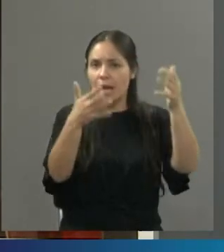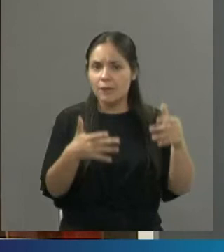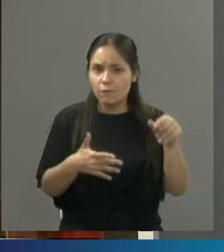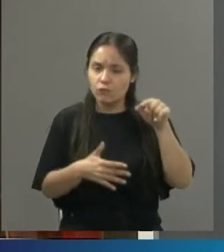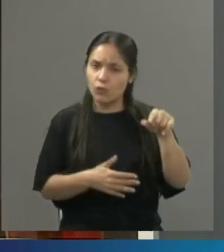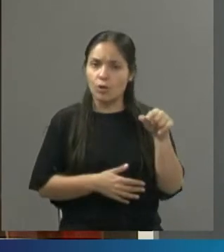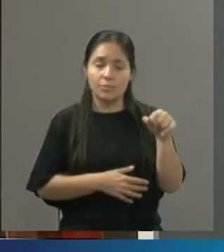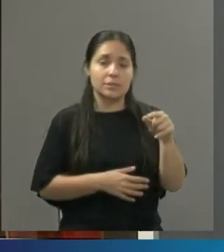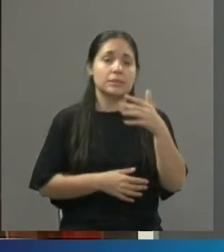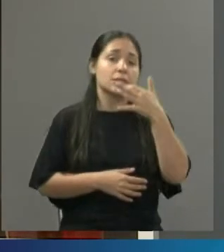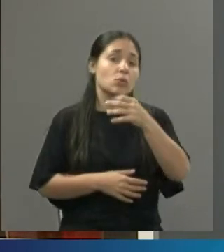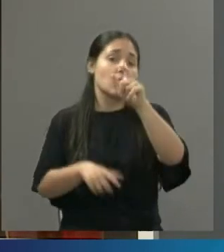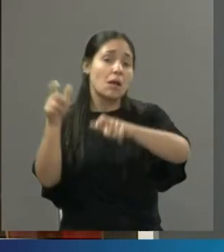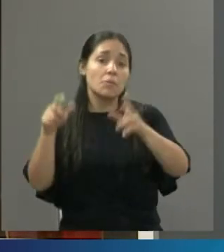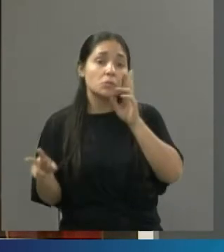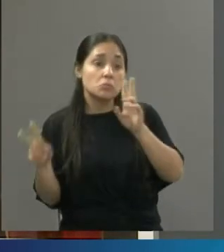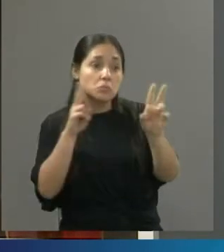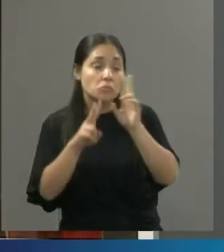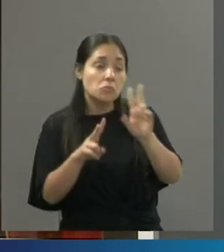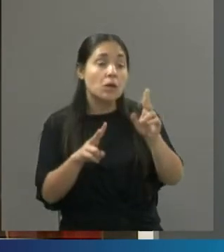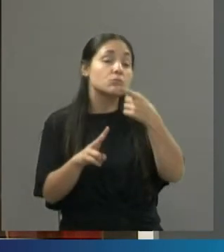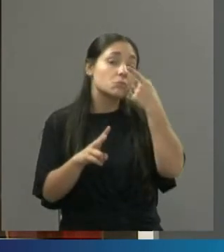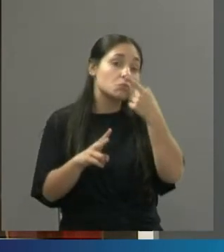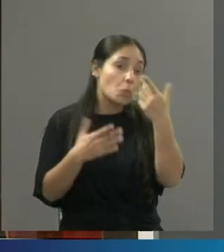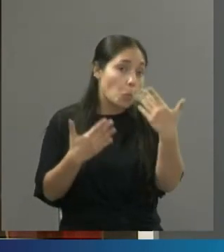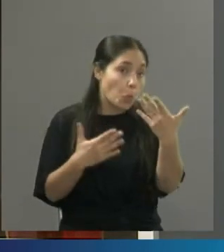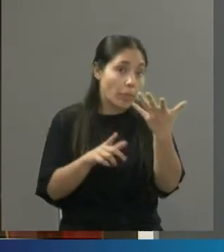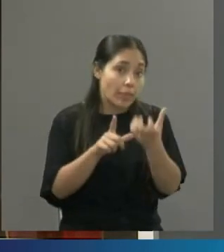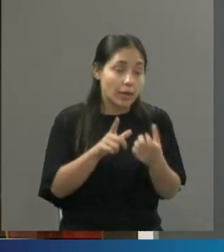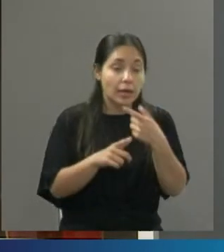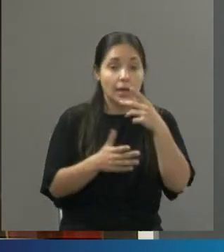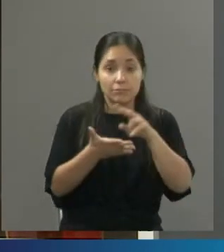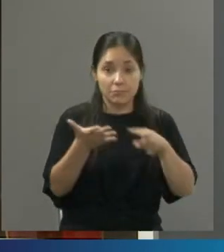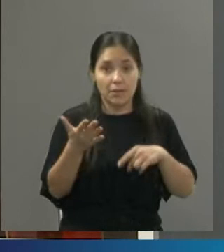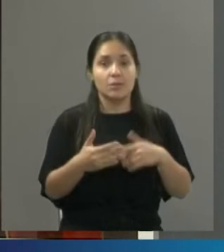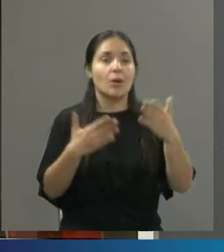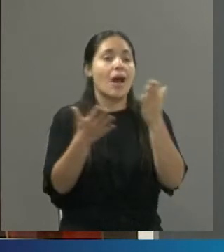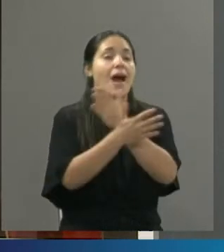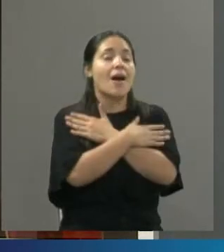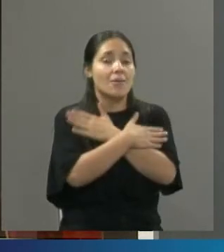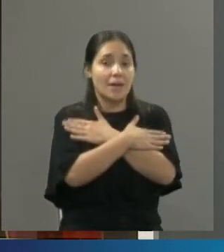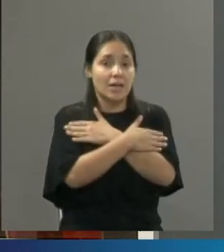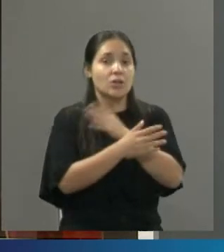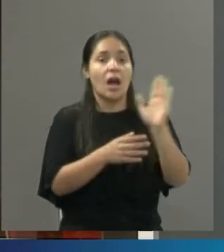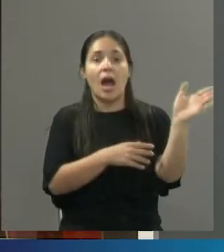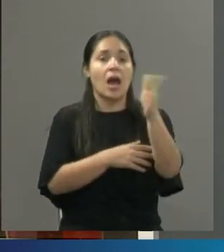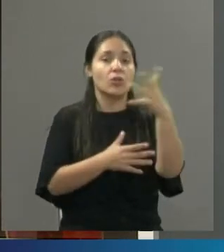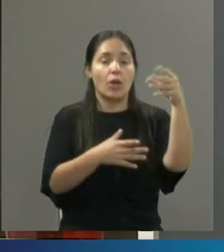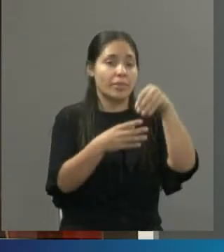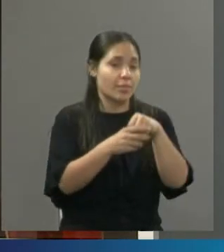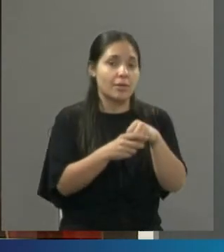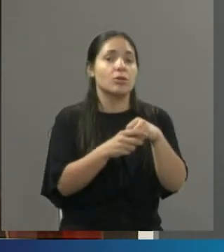uno que está viendo la nota va a tener la posibilidad y el interés de descargarlo. Te mandamos un abrazo grande y a toda la gente de la organización